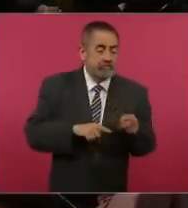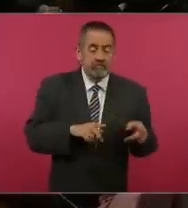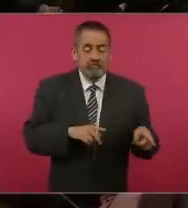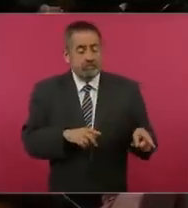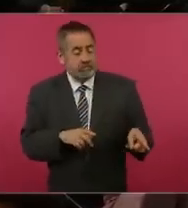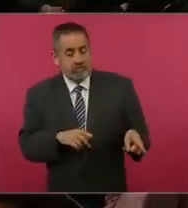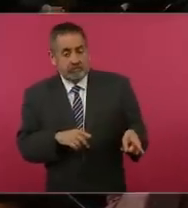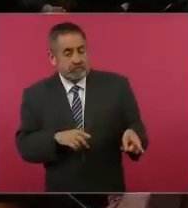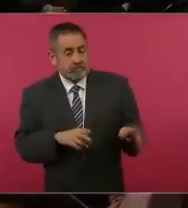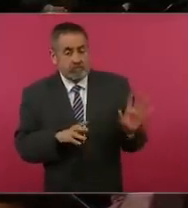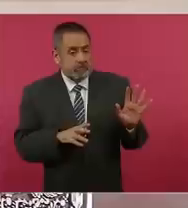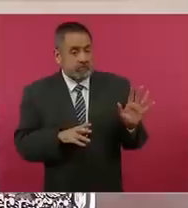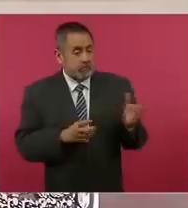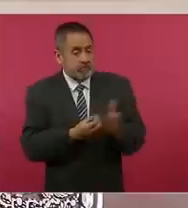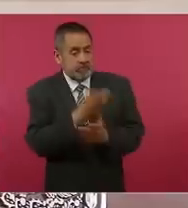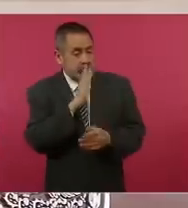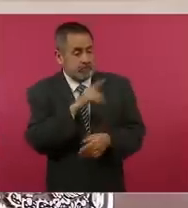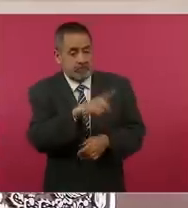ayer